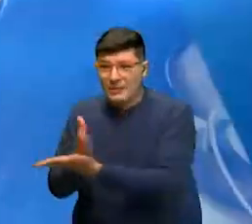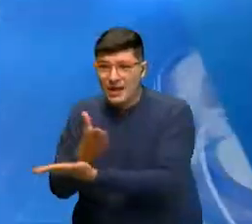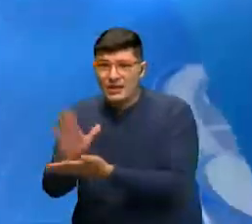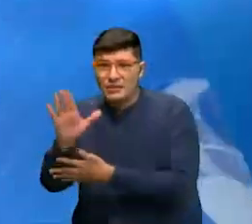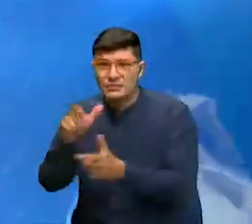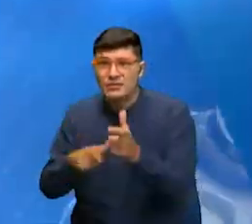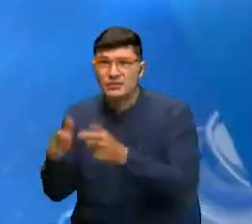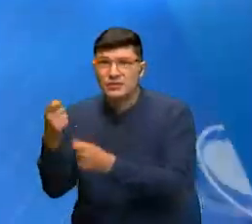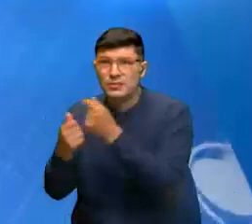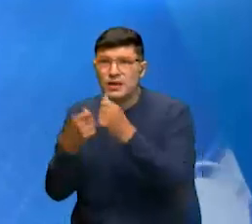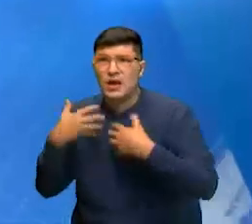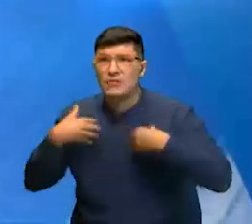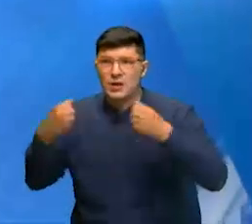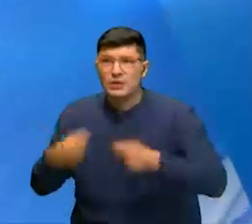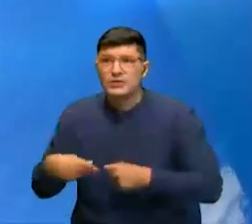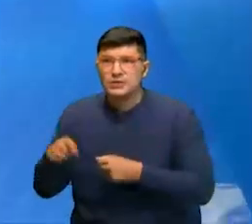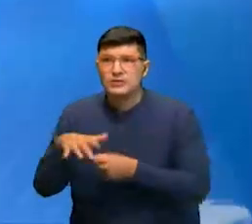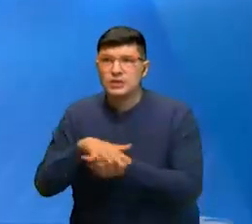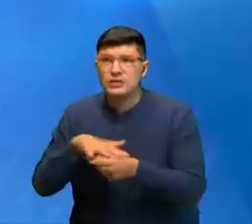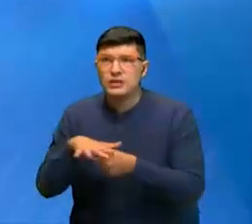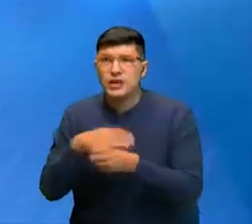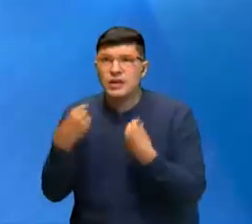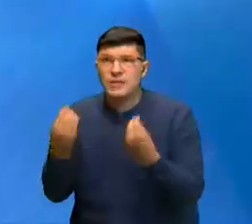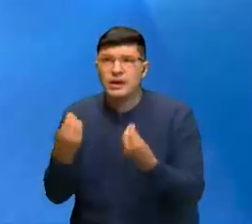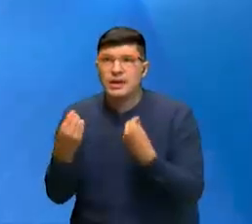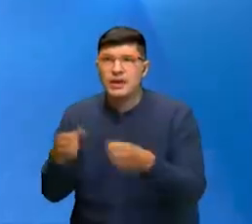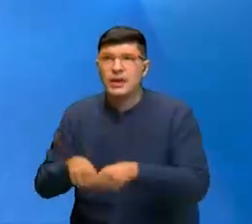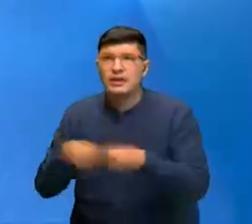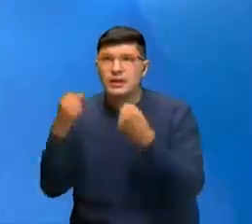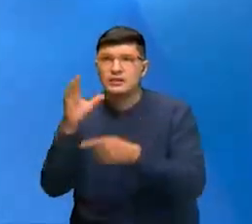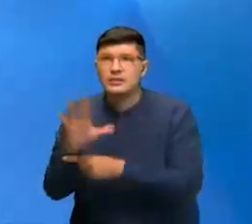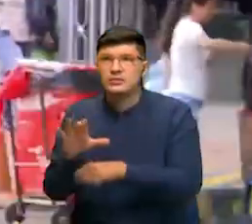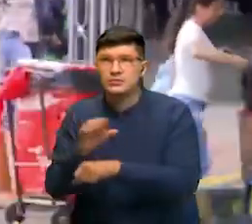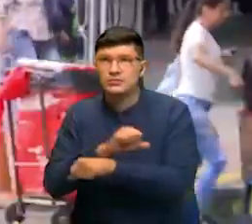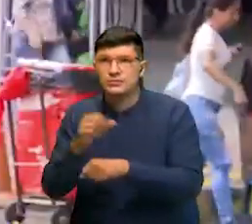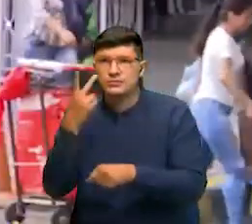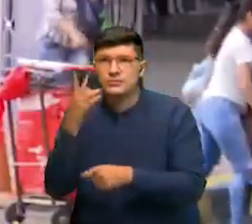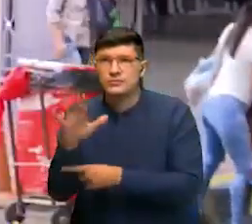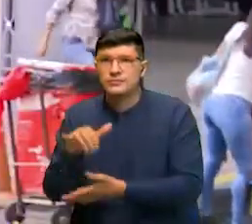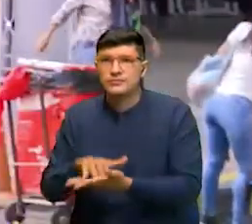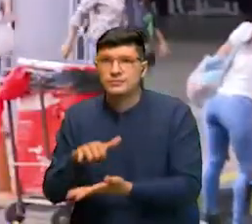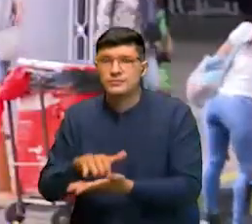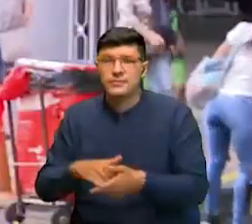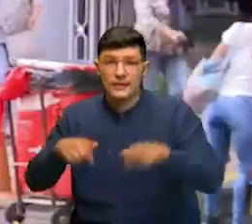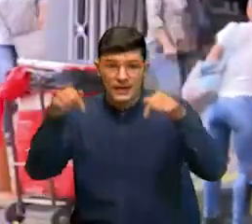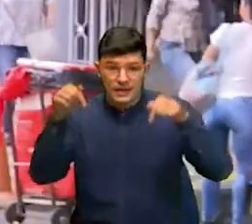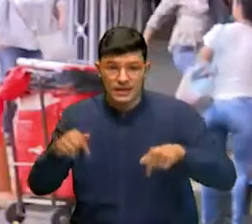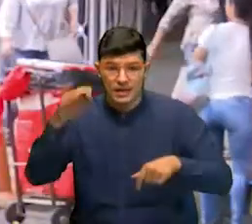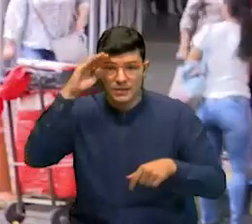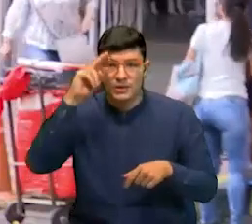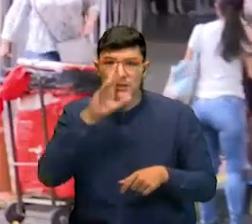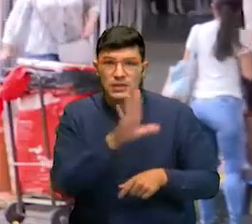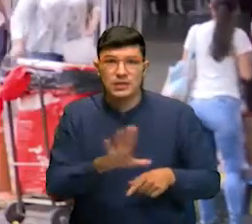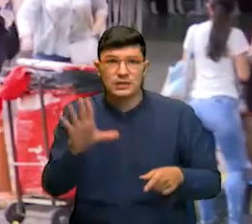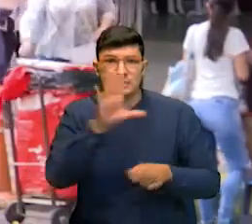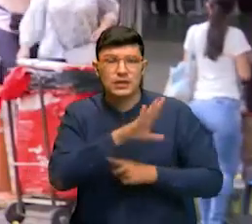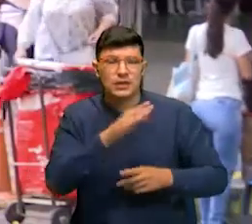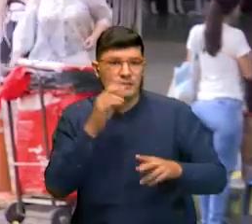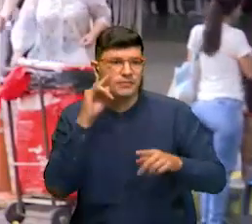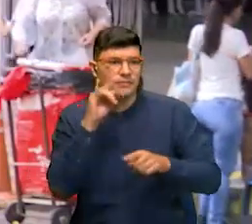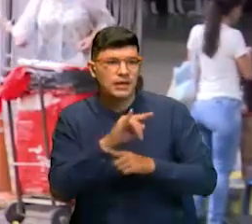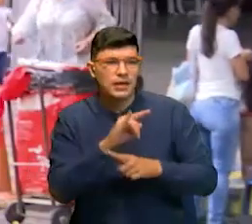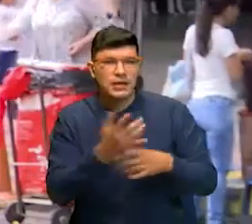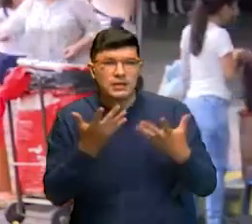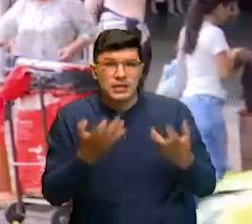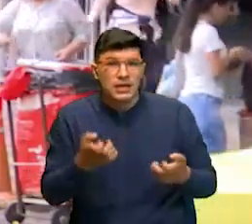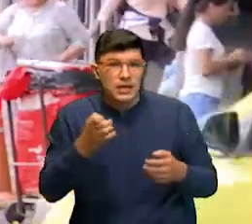comerciantes fueron quienes se aprovecharon de la situación para pinchar las llantas de sus vehículos. Desde la policía, fiscal y aduanera aseguran que se quieren llegar